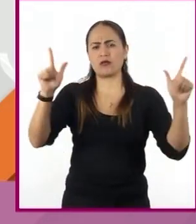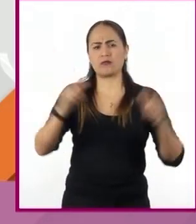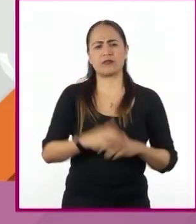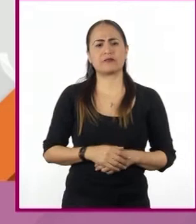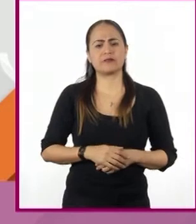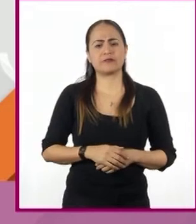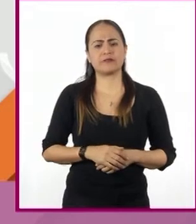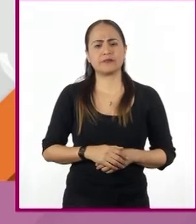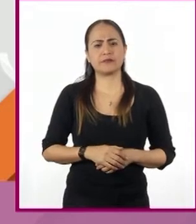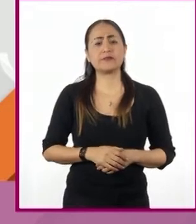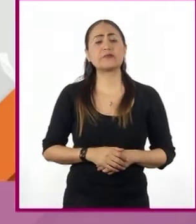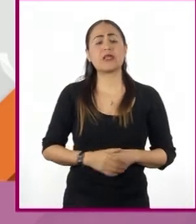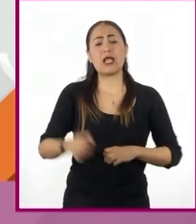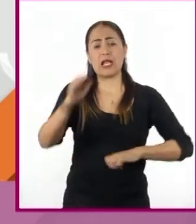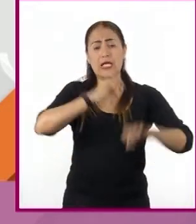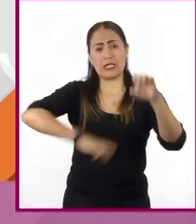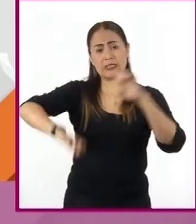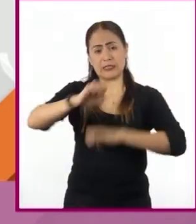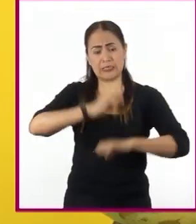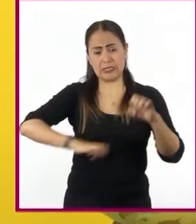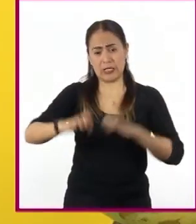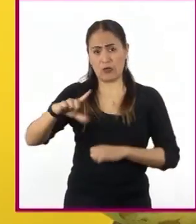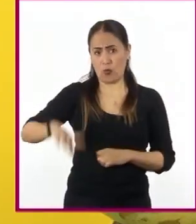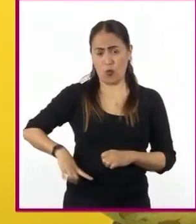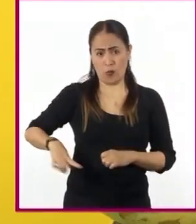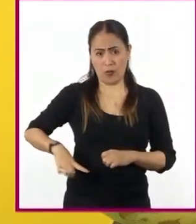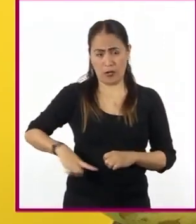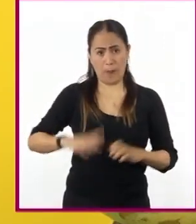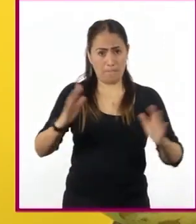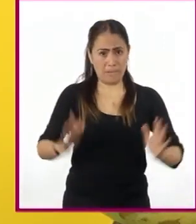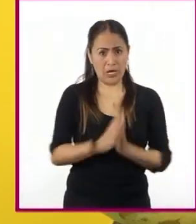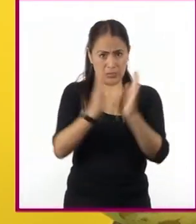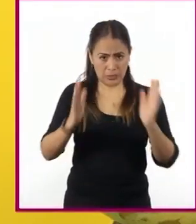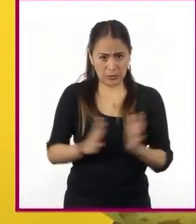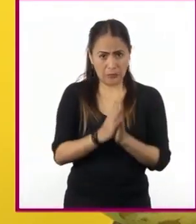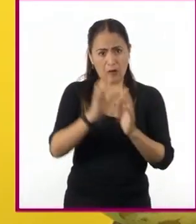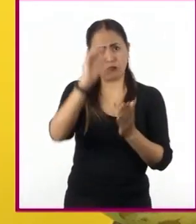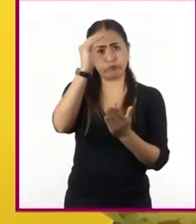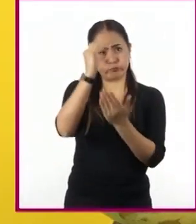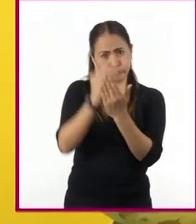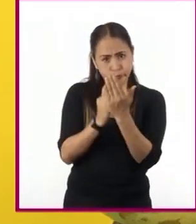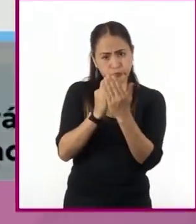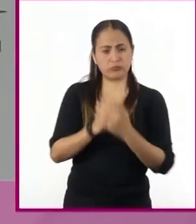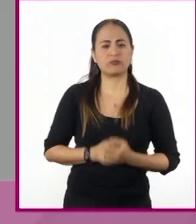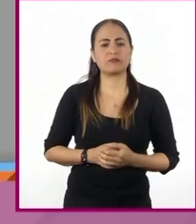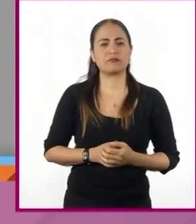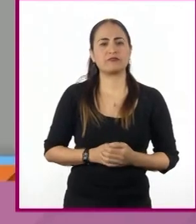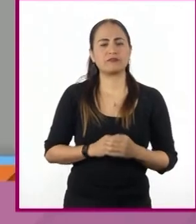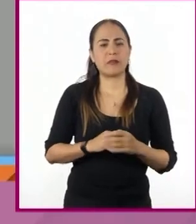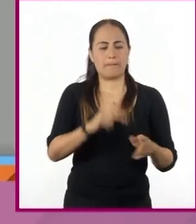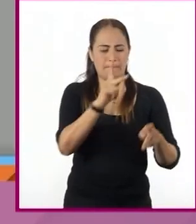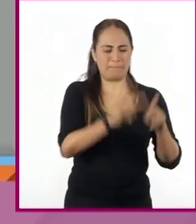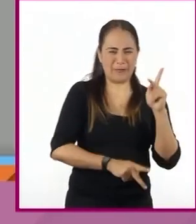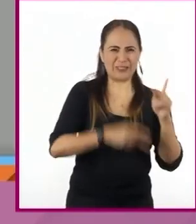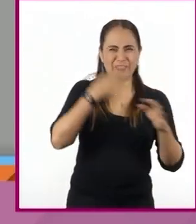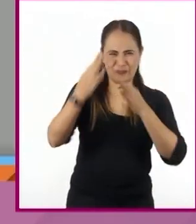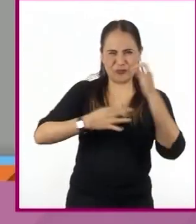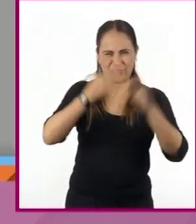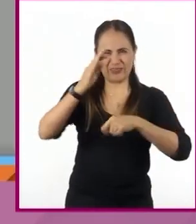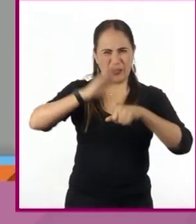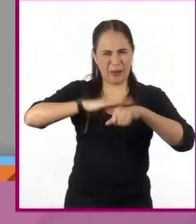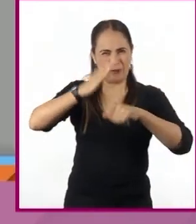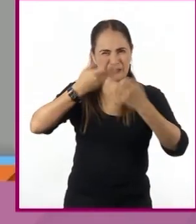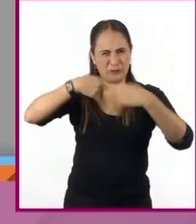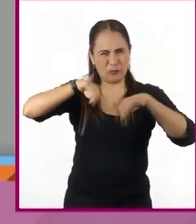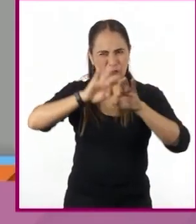la participación del Estado en las actividades económicas. Ahora vamos a la sección de noticias destacadas. La primera